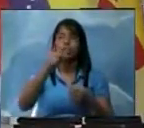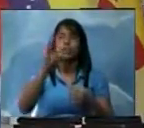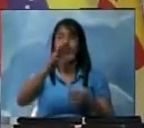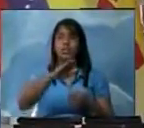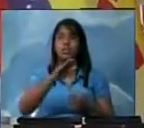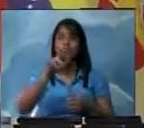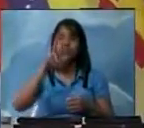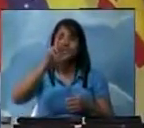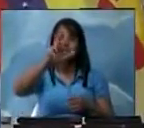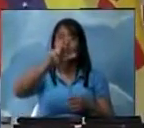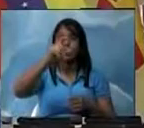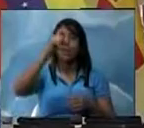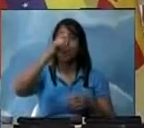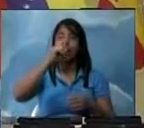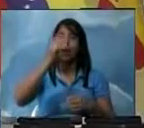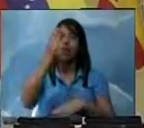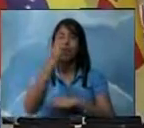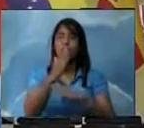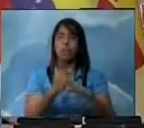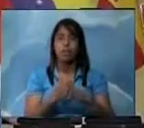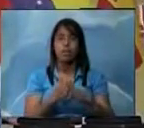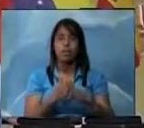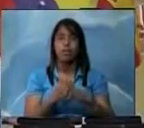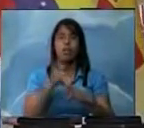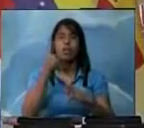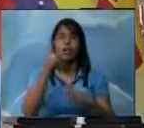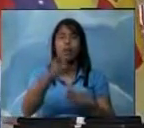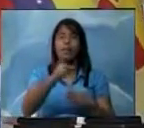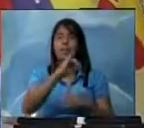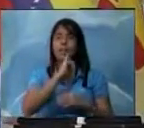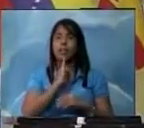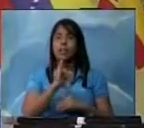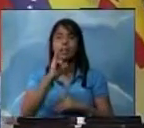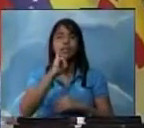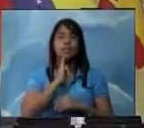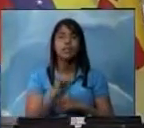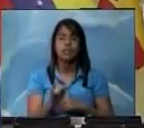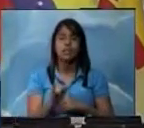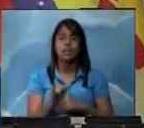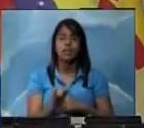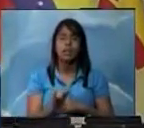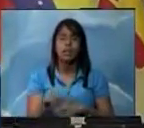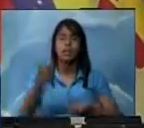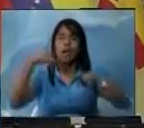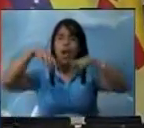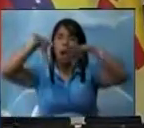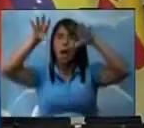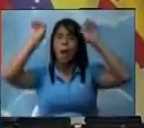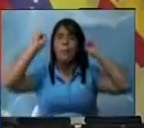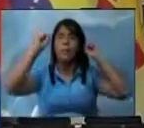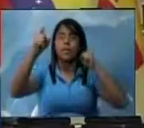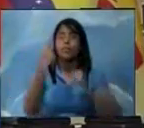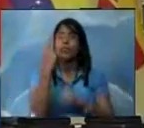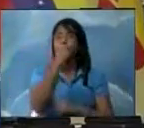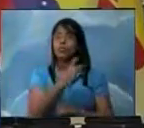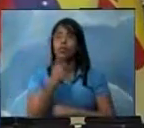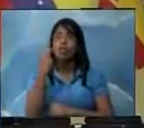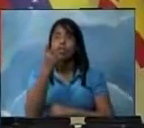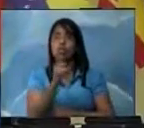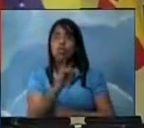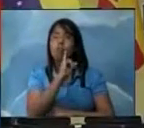estuvo 3 años y medio allá en Israel aprendiendo el